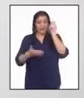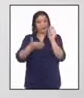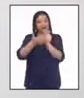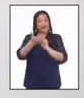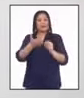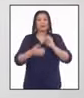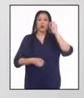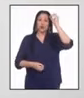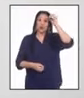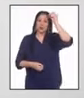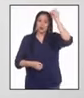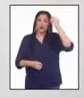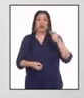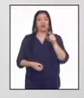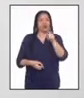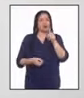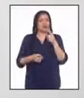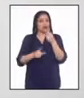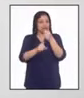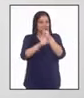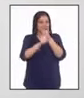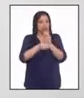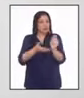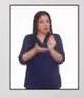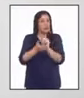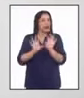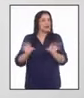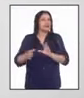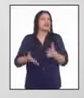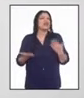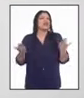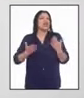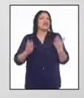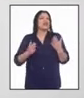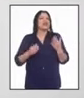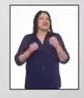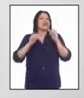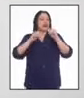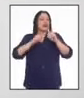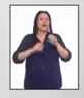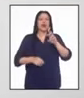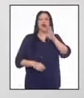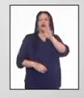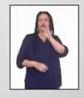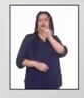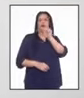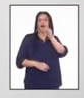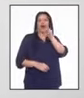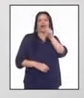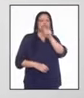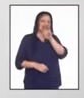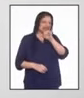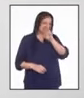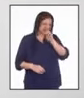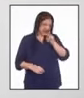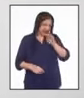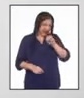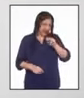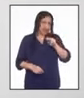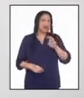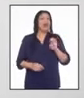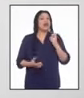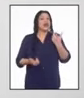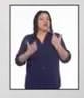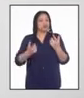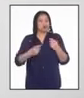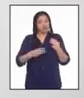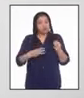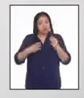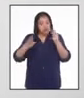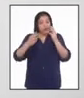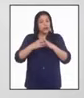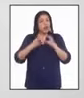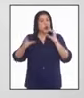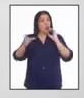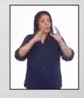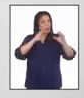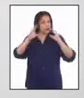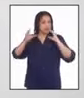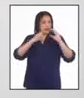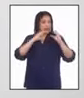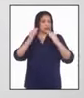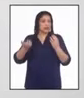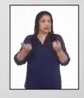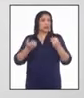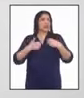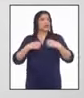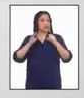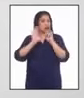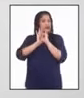de opinión que redactarán será colocado en un fanzine. Y como en el fanzine es un medio de comunicación que